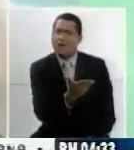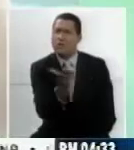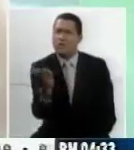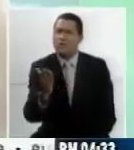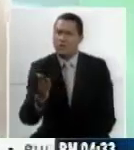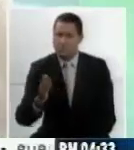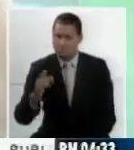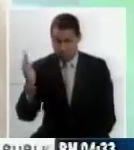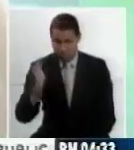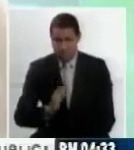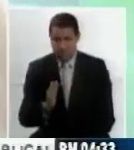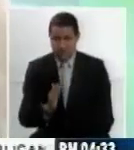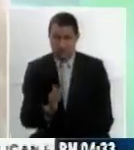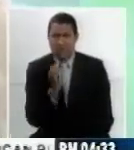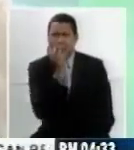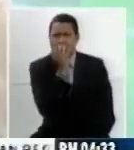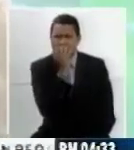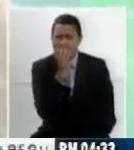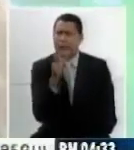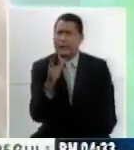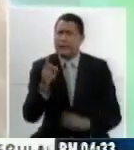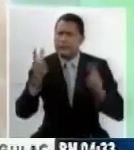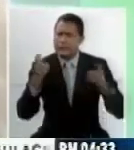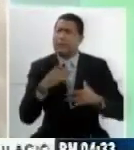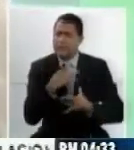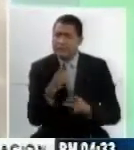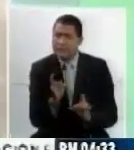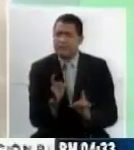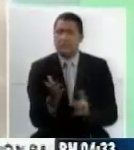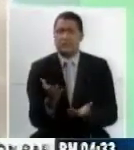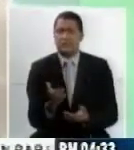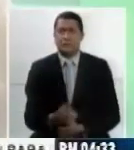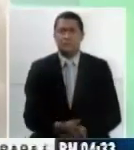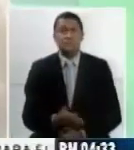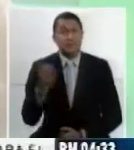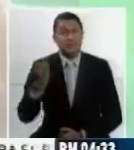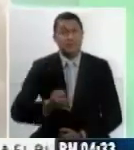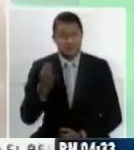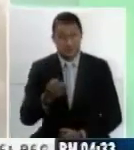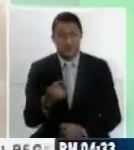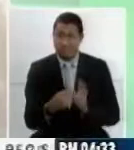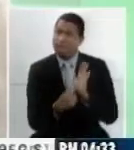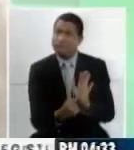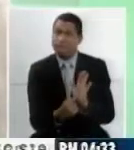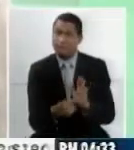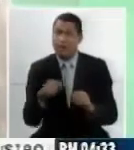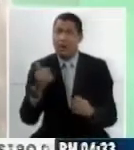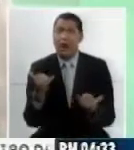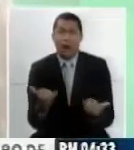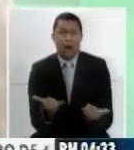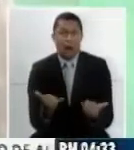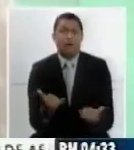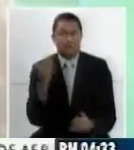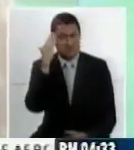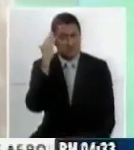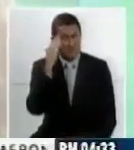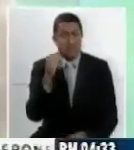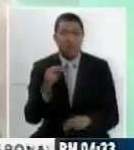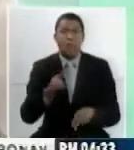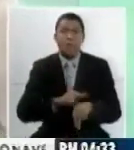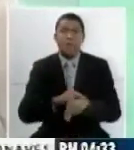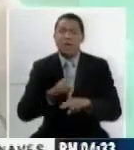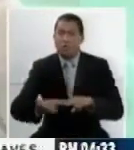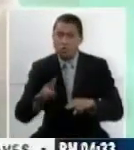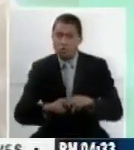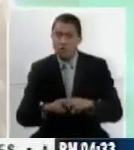por la oportunidad. Yo creo que las alergias sigue siendo un tema súper interesante y está siempre en el tapete. Hoy por hoy sabemos los pediatras y